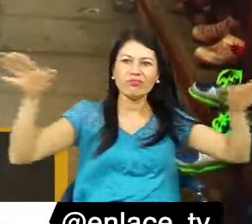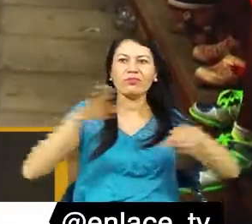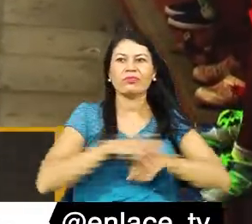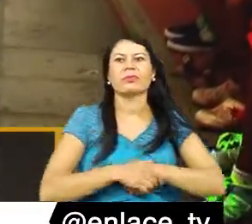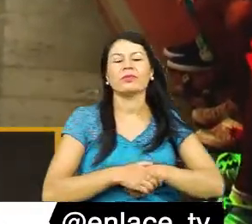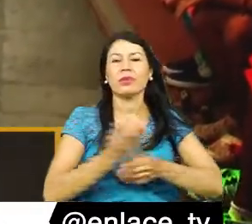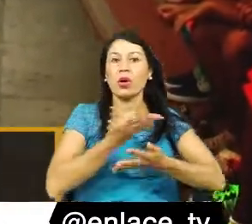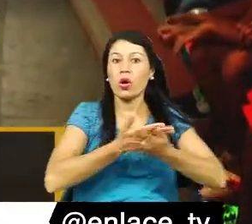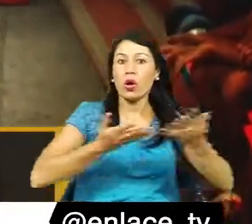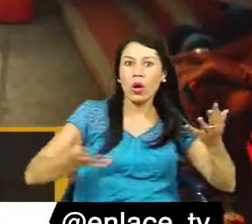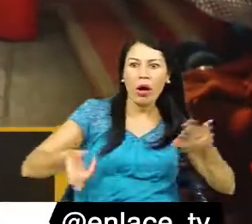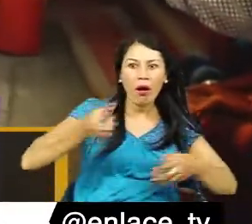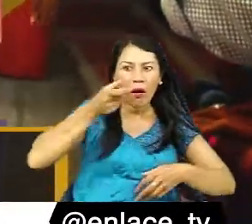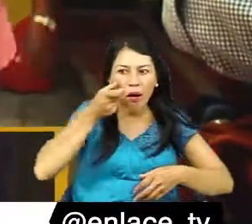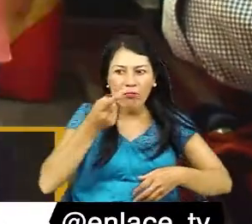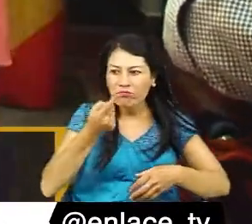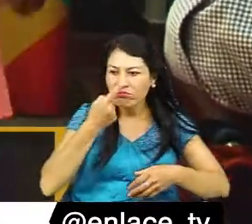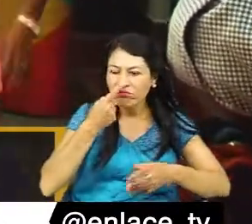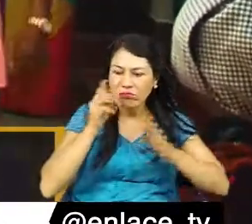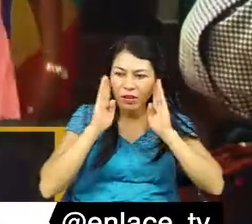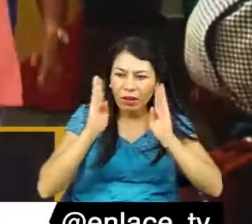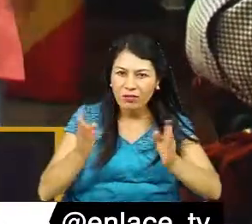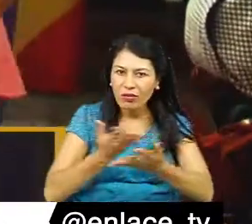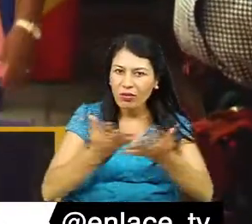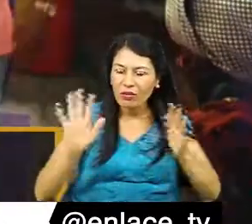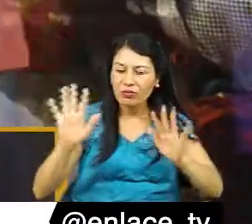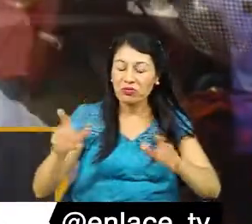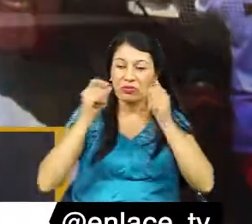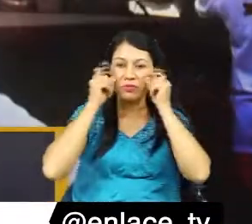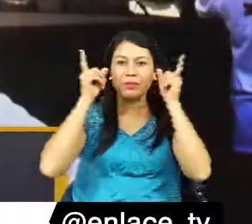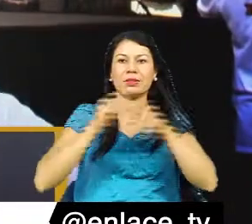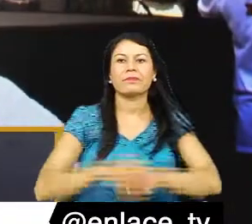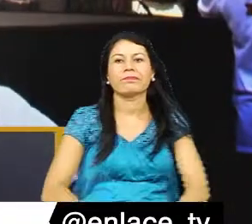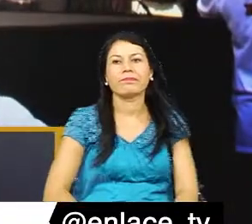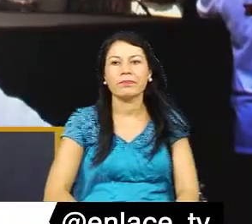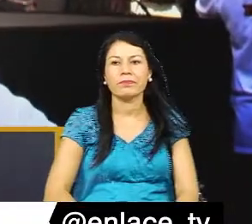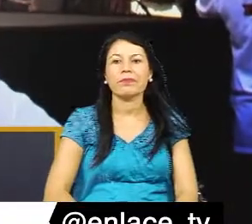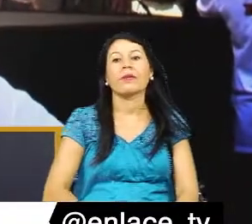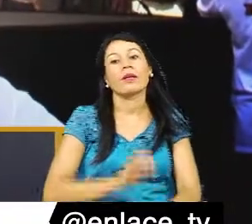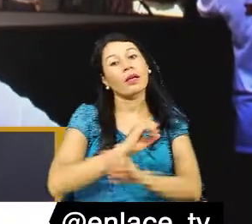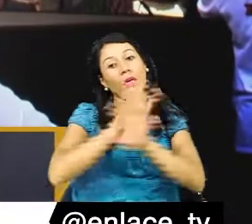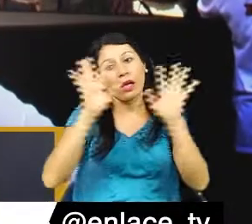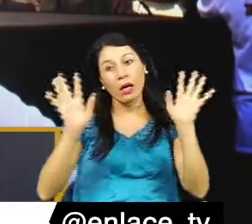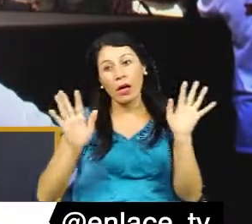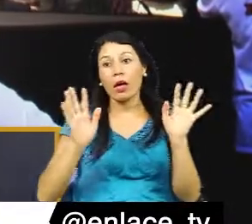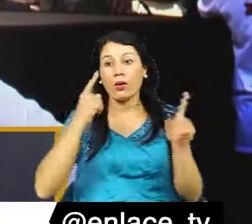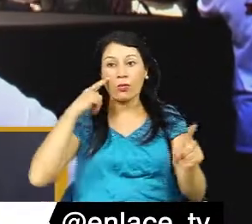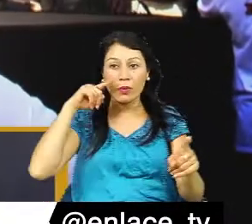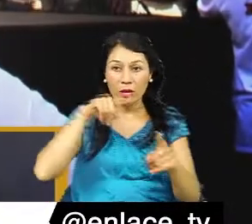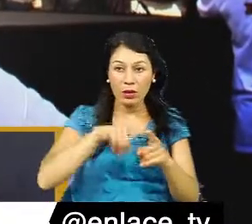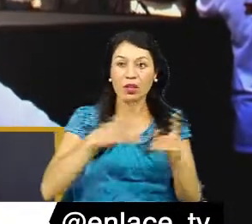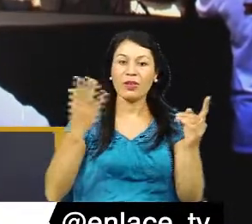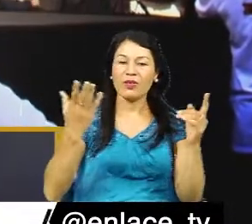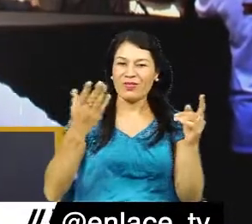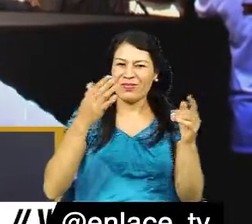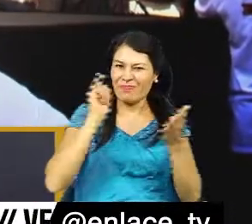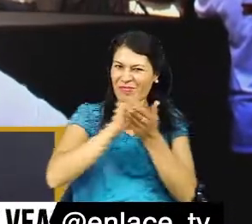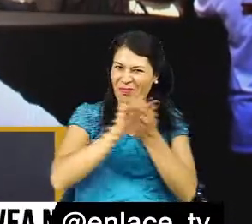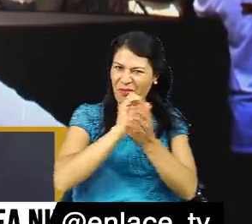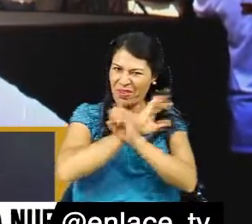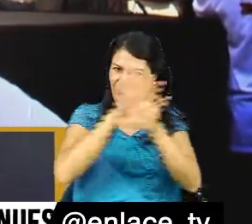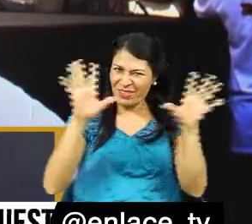un detalle de esta jornada cargada de sorpresas. Claro que sí, ese siempre es el objetivo, es un programa fresco que siempre quiere